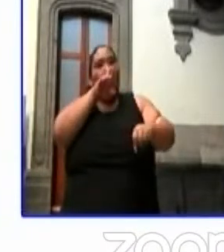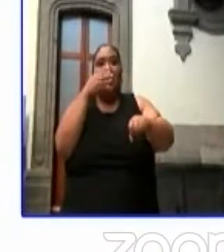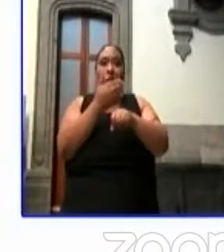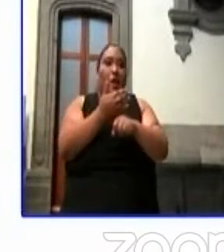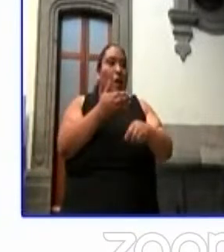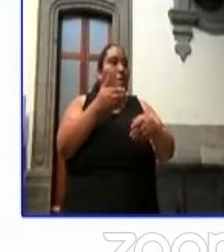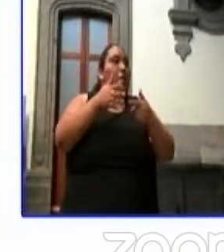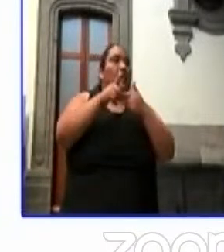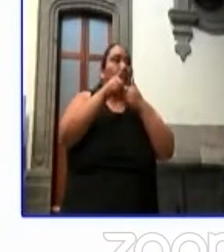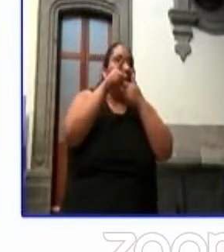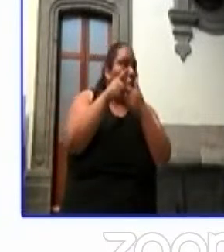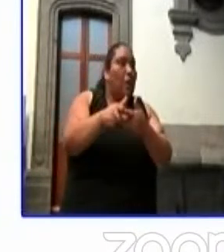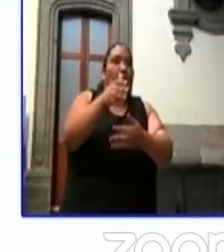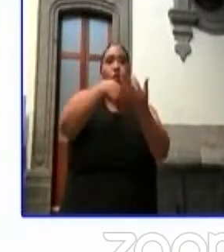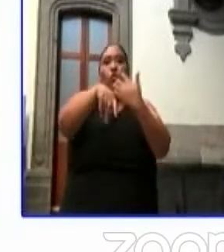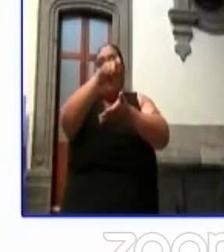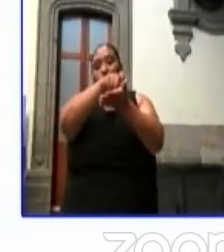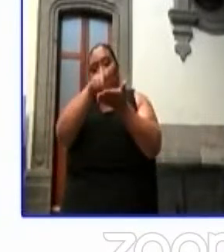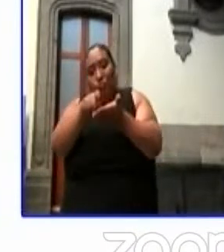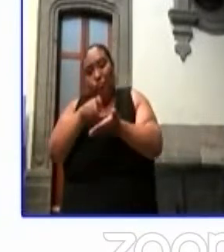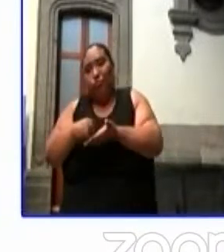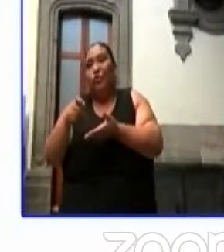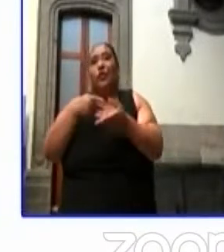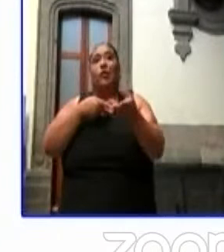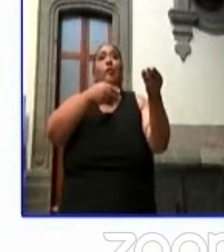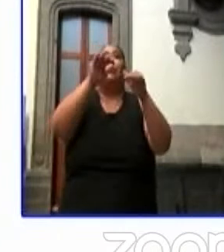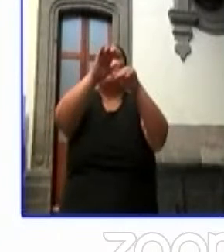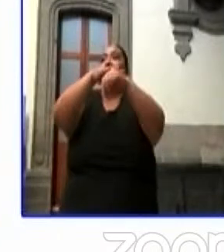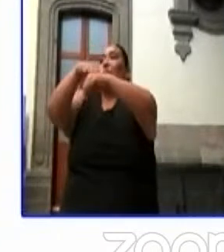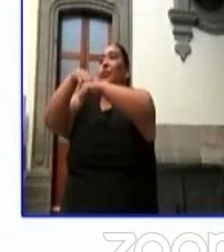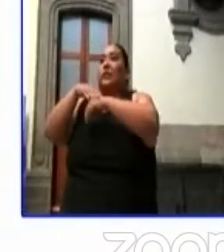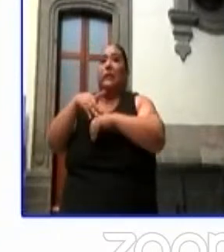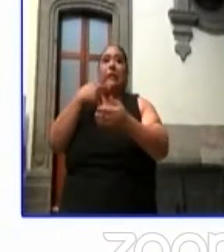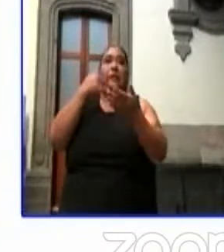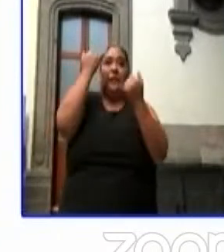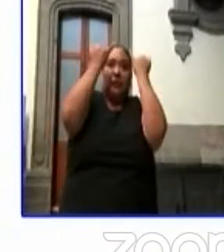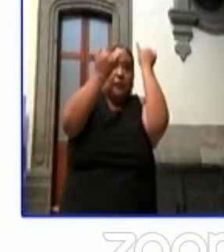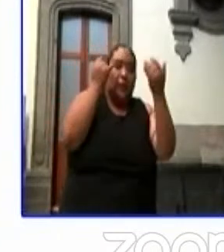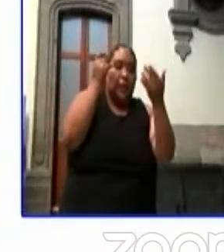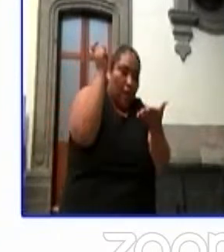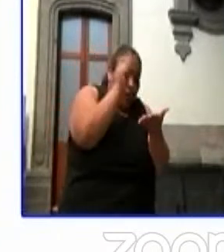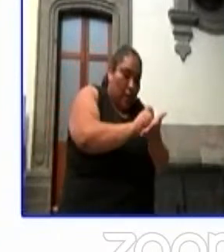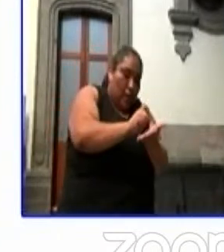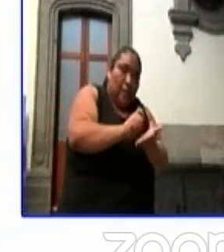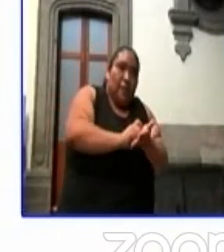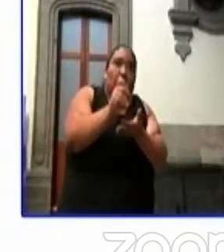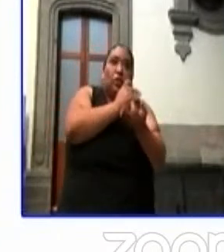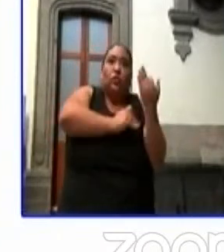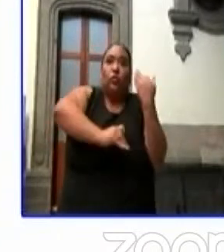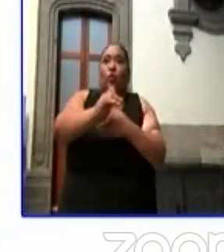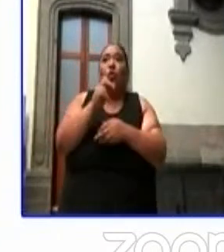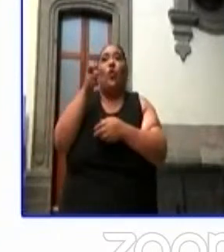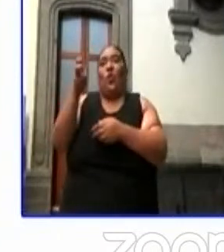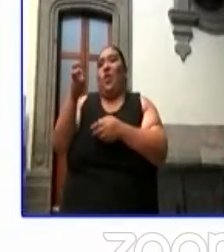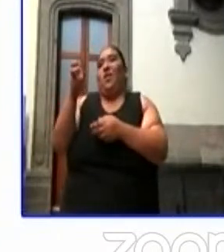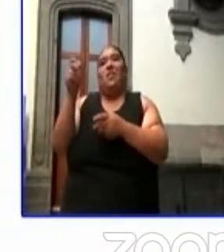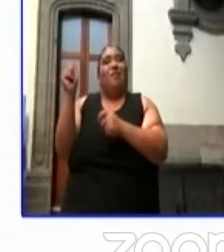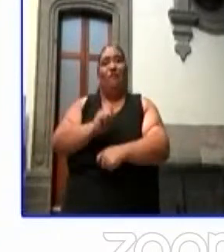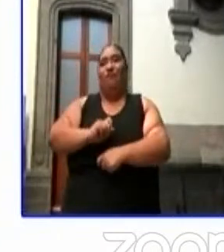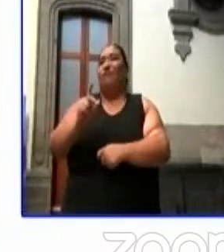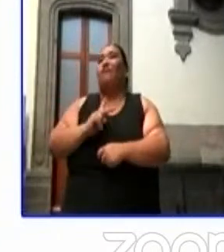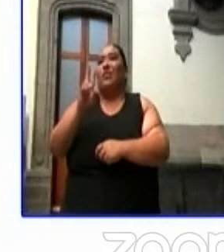de escribirle a la gente, de aterrizar sus ideas. Fue ahí la escriba oficial y la verdad